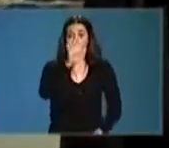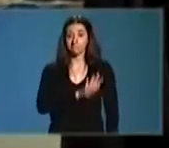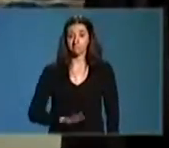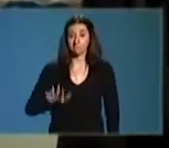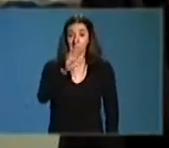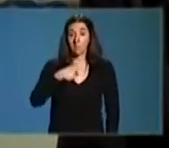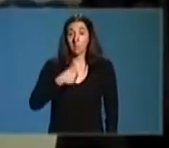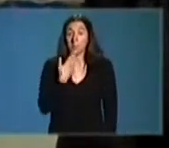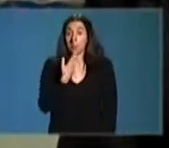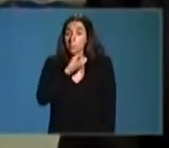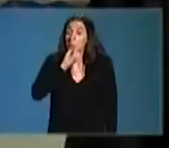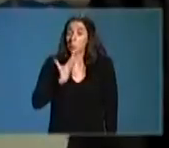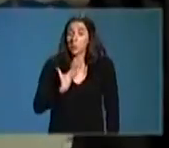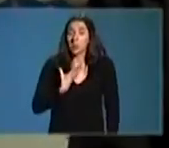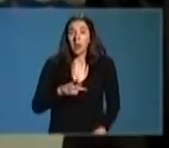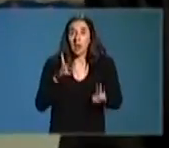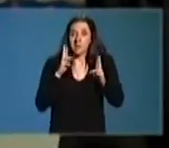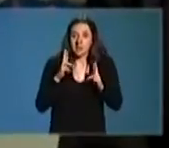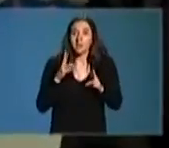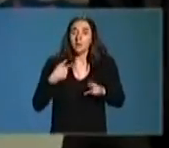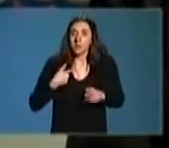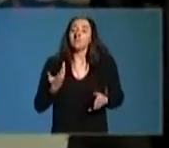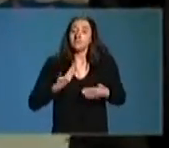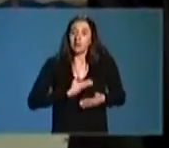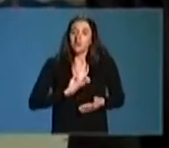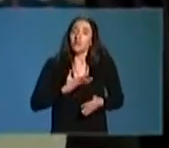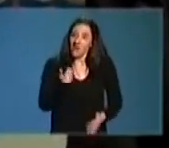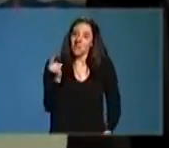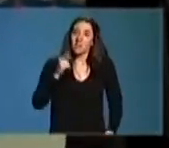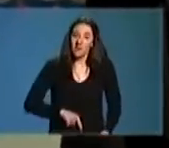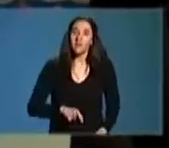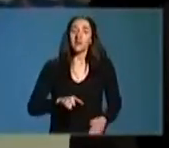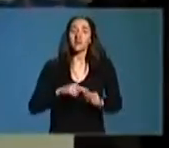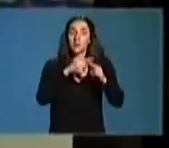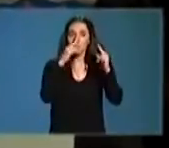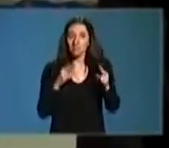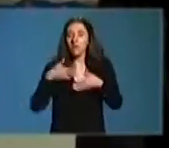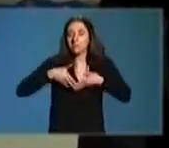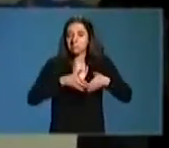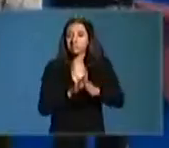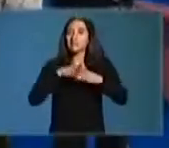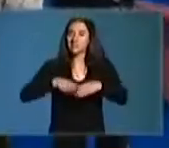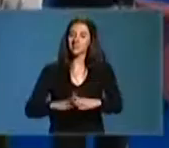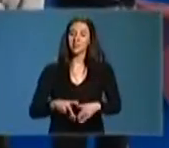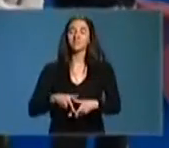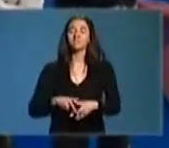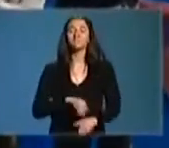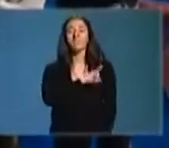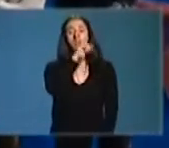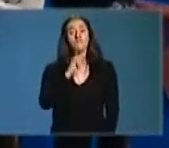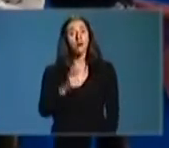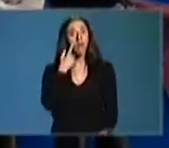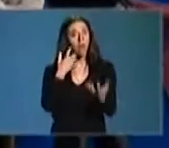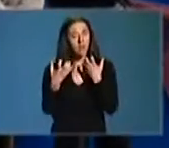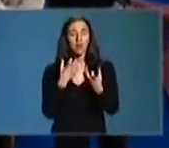correcto esperemos que tenga telón o concello pues dentro de un poco no sólo por lo ponderado por lo veo navegando en foz o acto fue muy